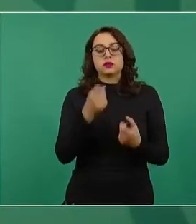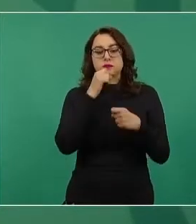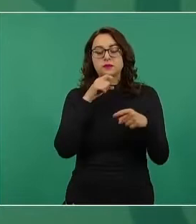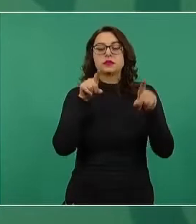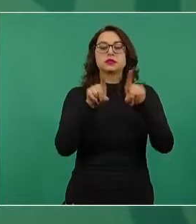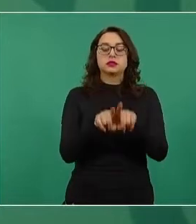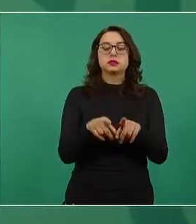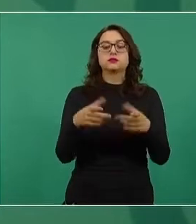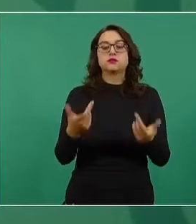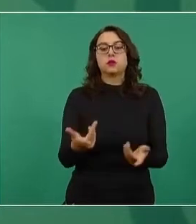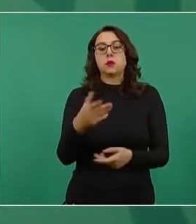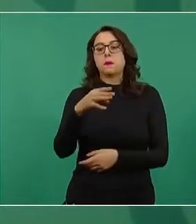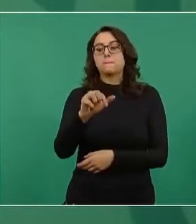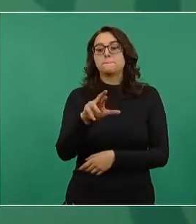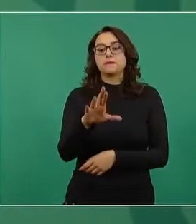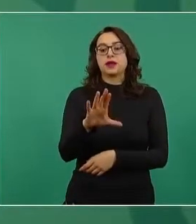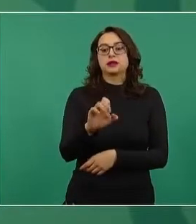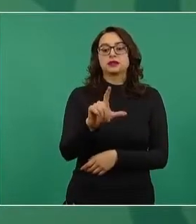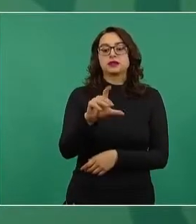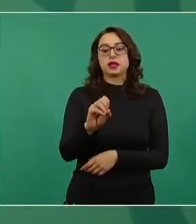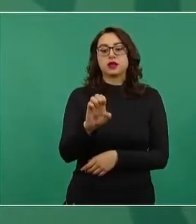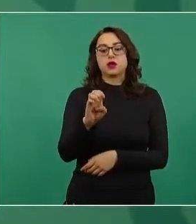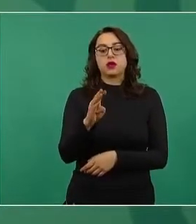Vamos a